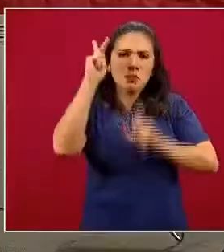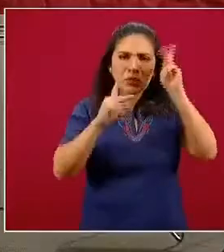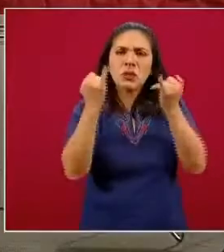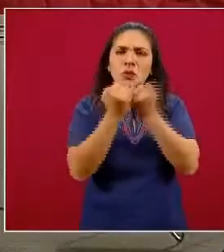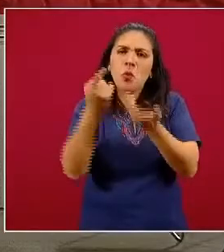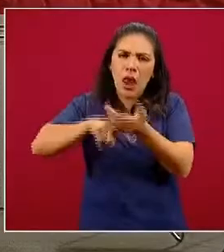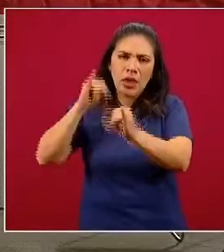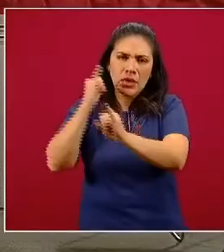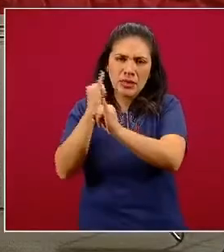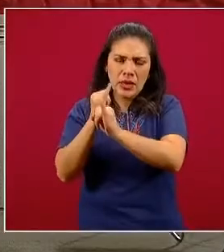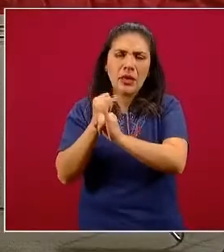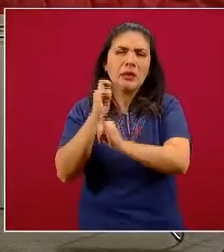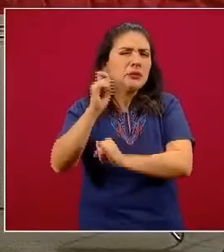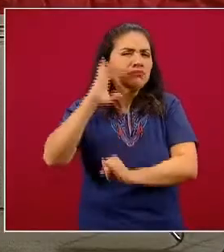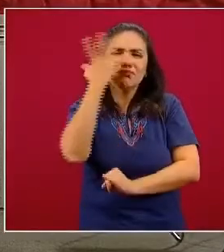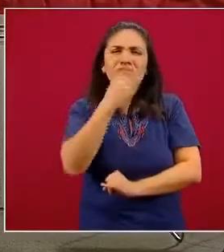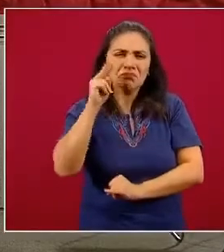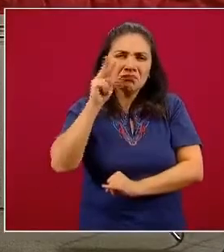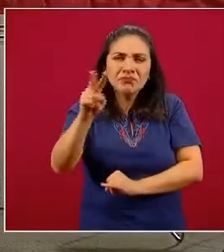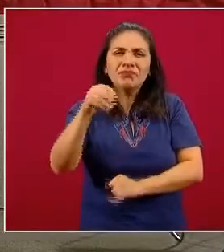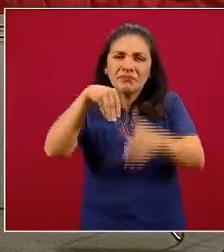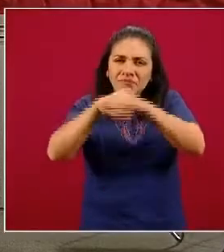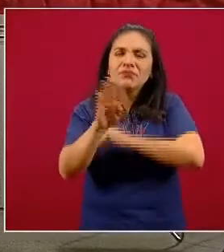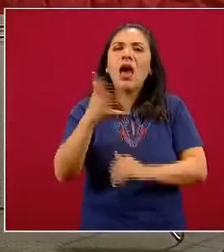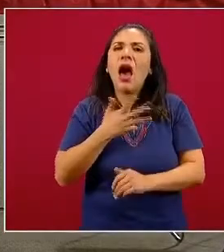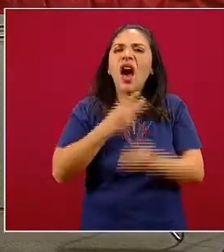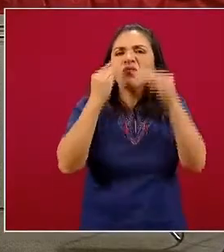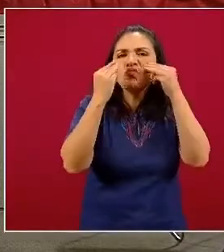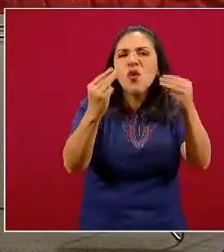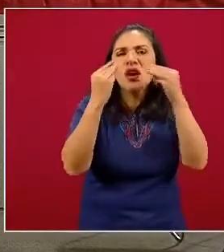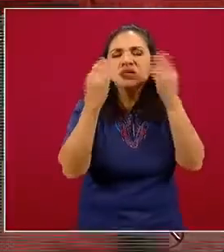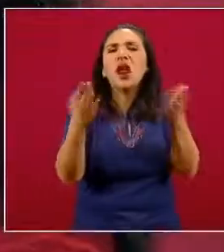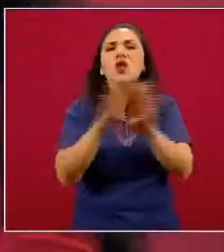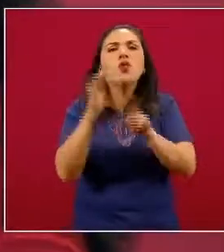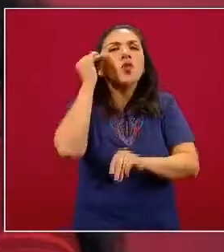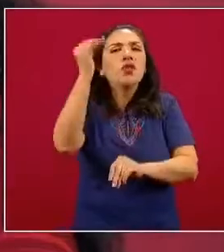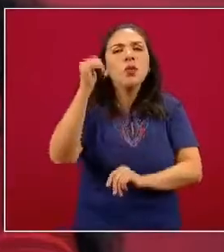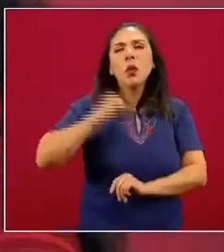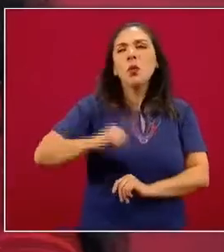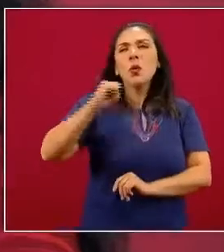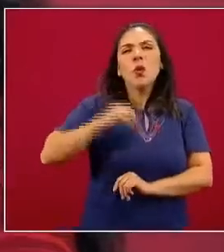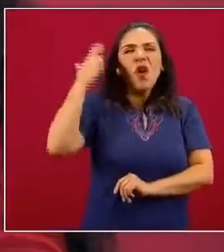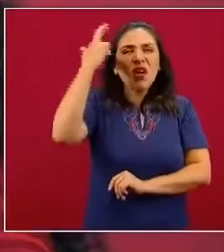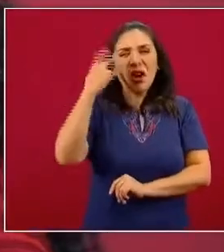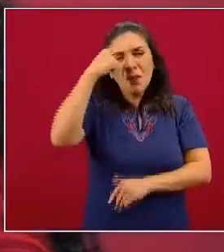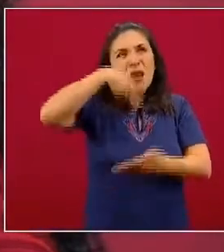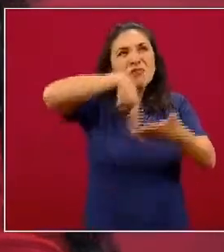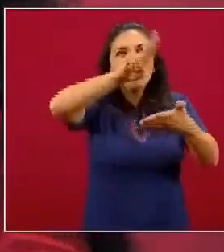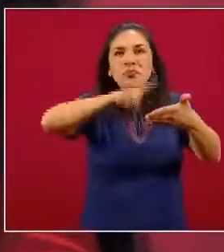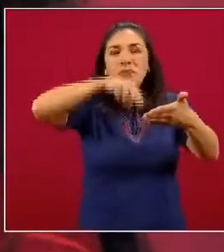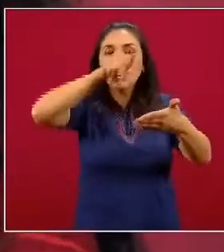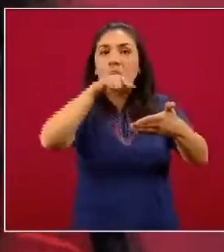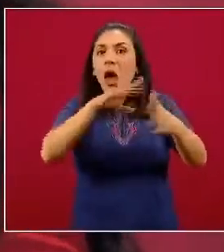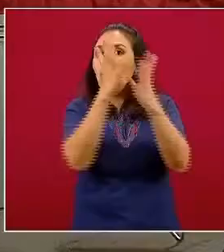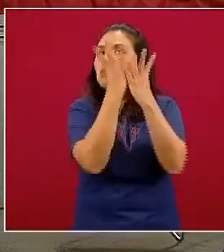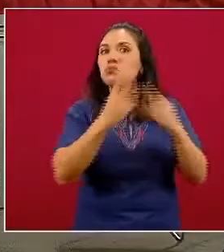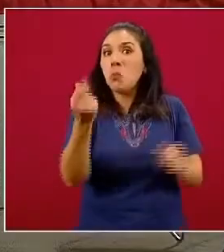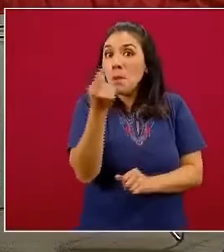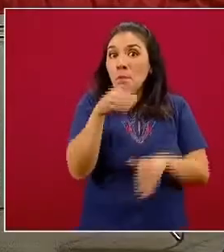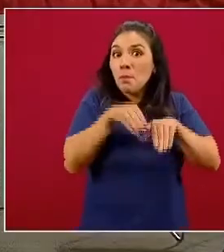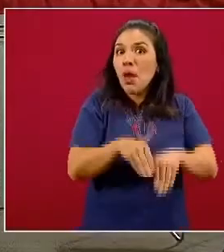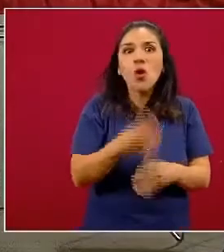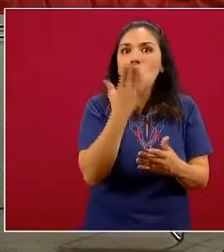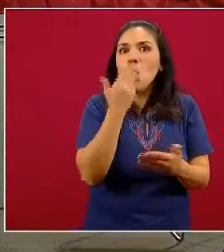también virtual. Es una exposición muy bella, donde se muestra, por ejemplo, la época virreinal de la pintura, donde desapareció el Xoloscuincle